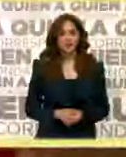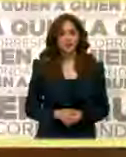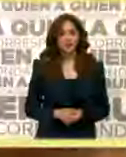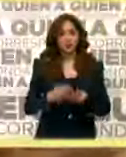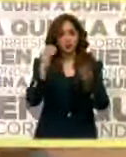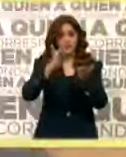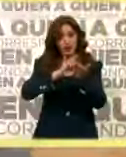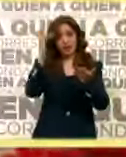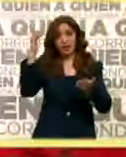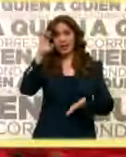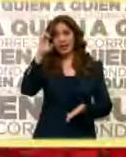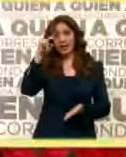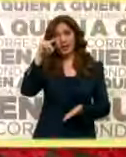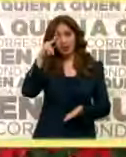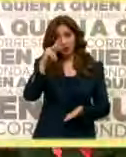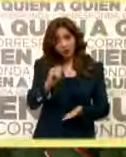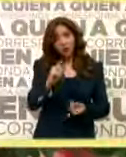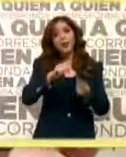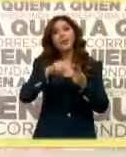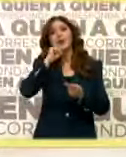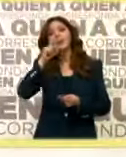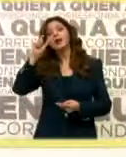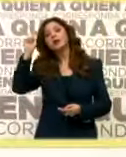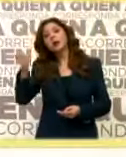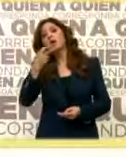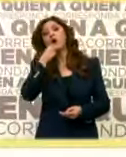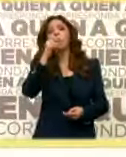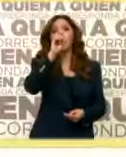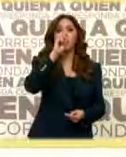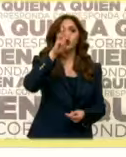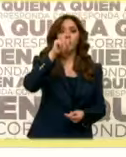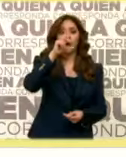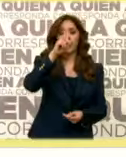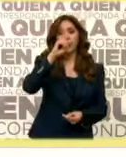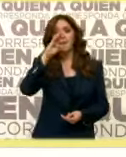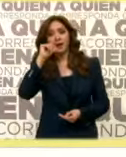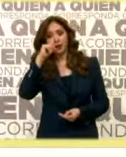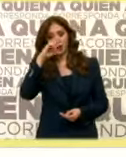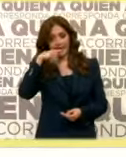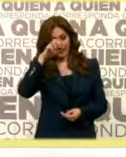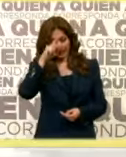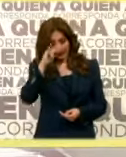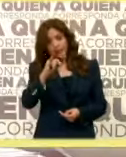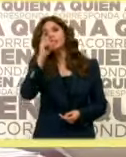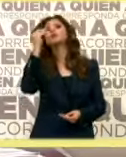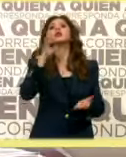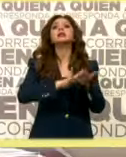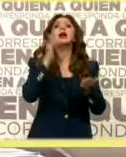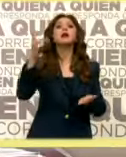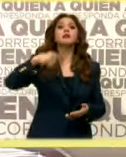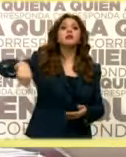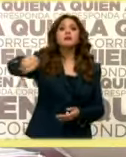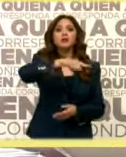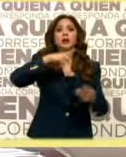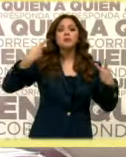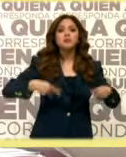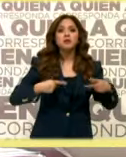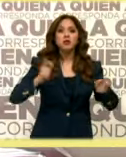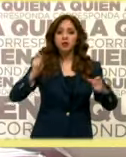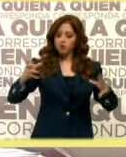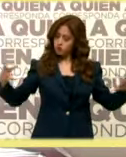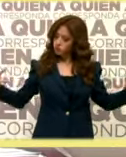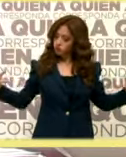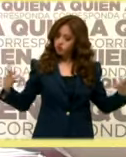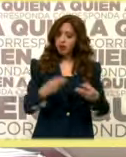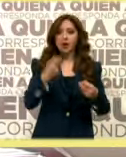Gracias, Ernesto, y gracias por compartir con nosotros. Gracias, Osvaldo Batocletti. Muy amables, pero muy en especial a quienes forman parte de los hinchas del Club